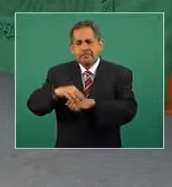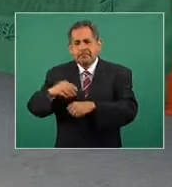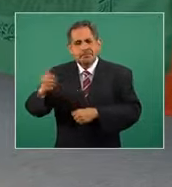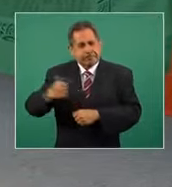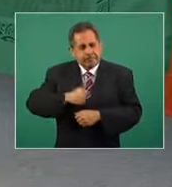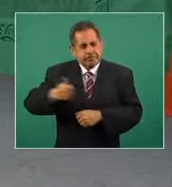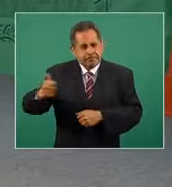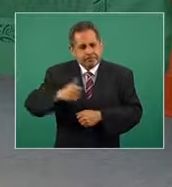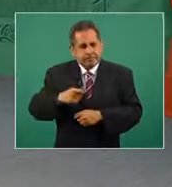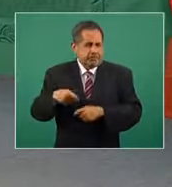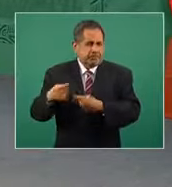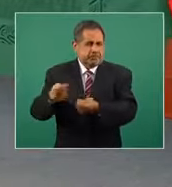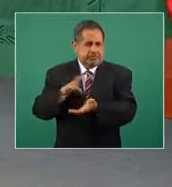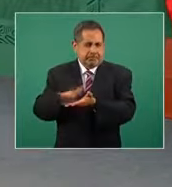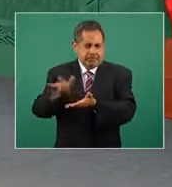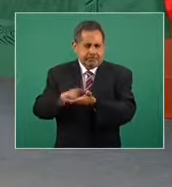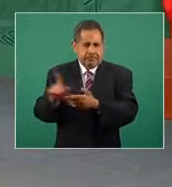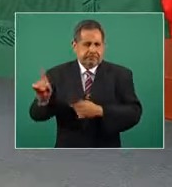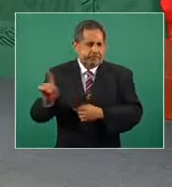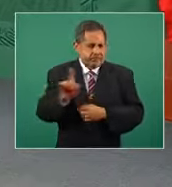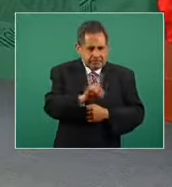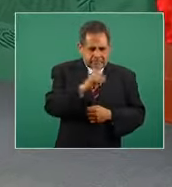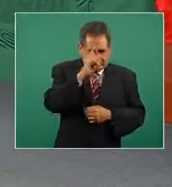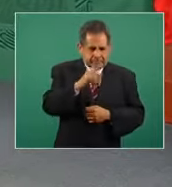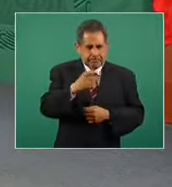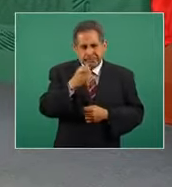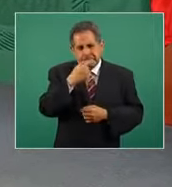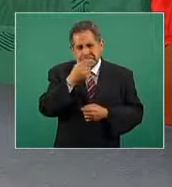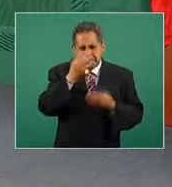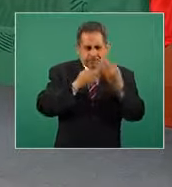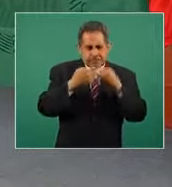que tienen el tratamiento.